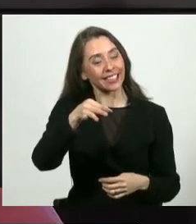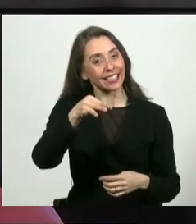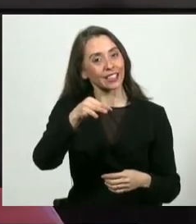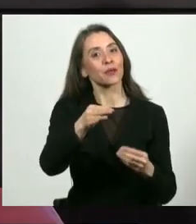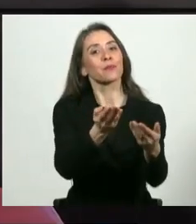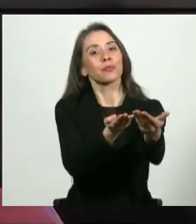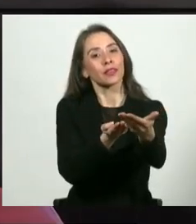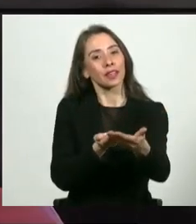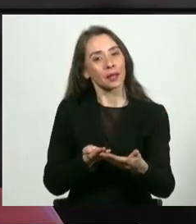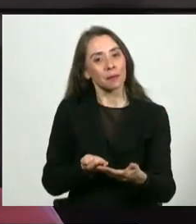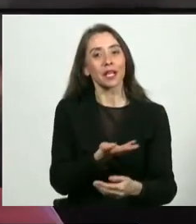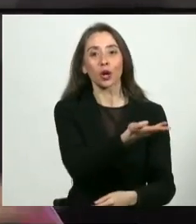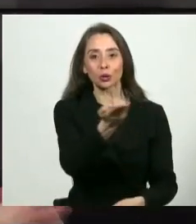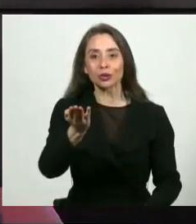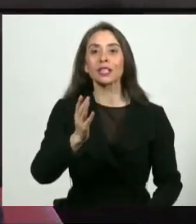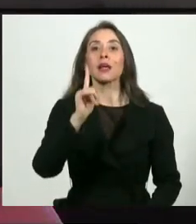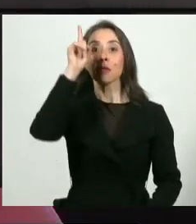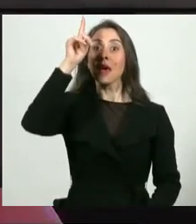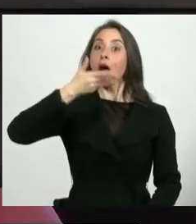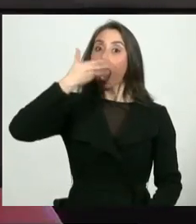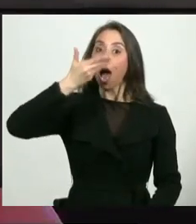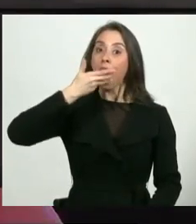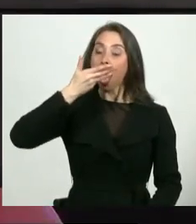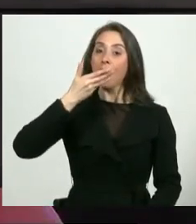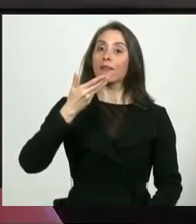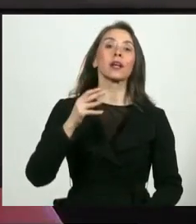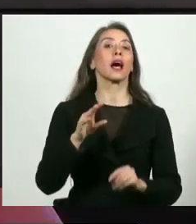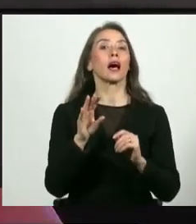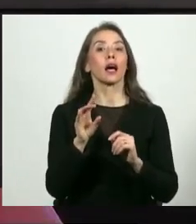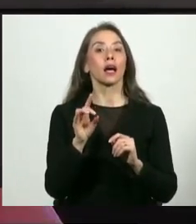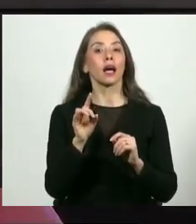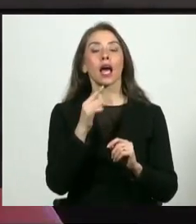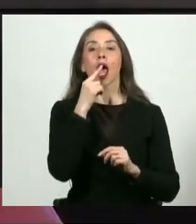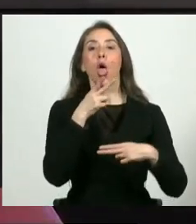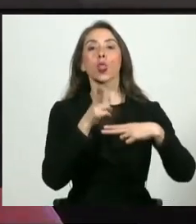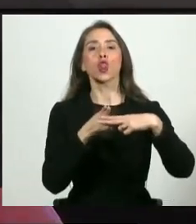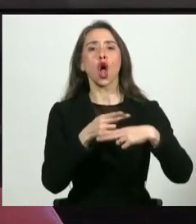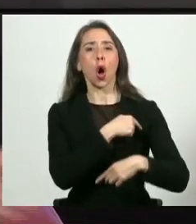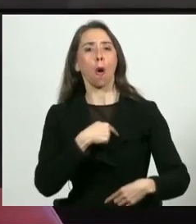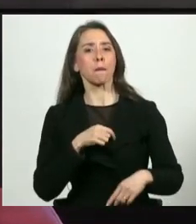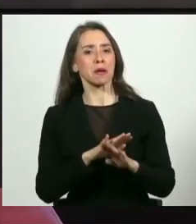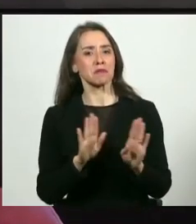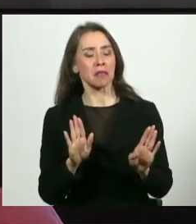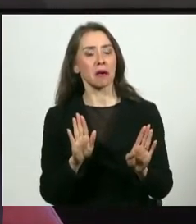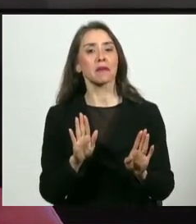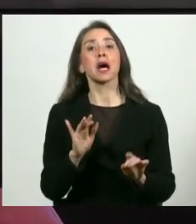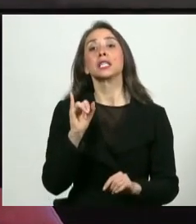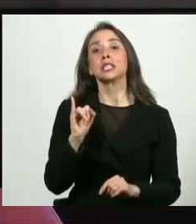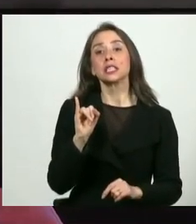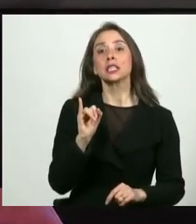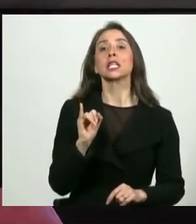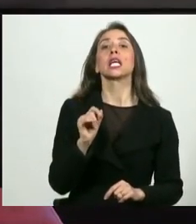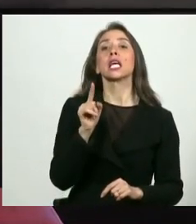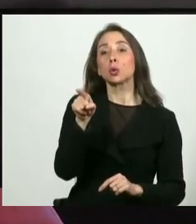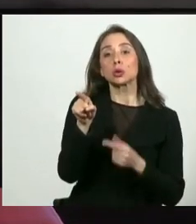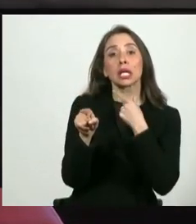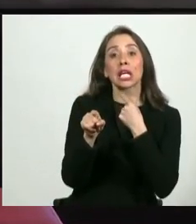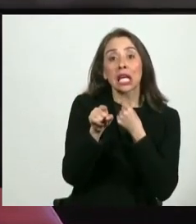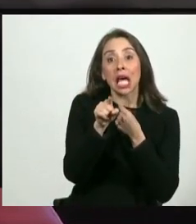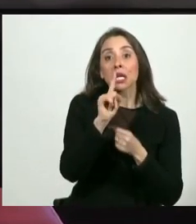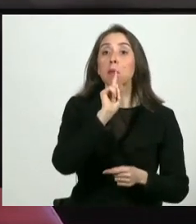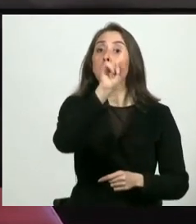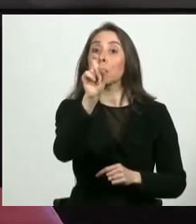los invitamos a hablar. Les pedimos solo que se identifiquen, si hay alguna pregunta dirigida a los